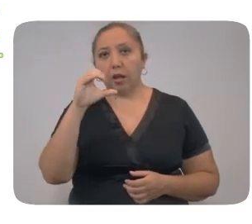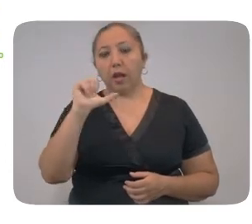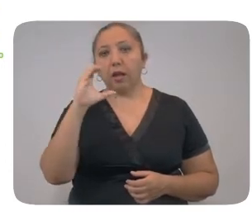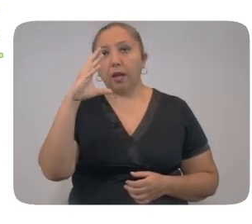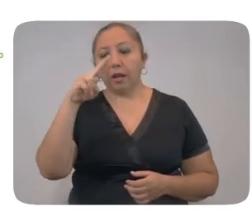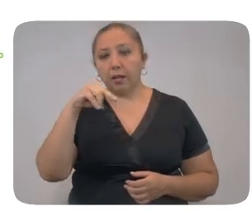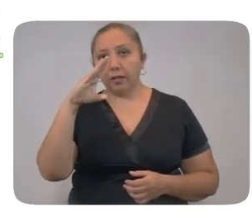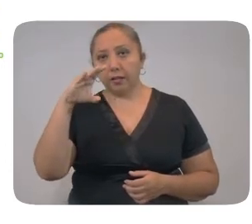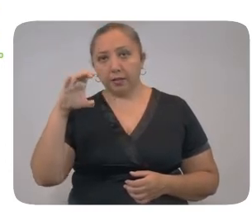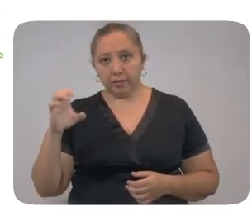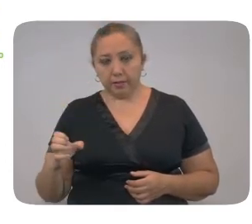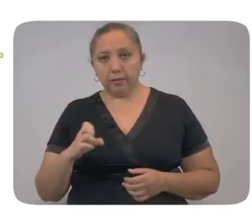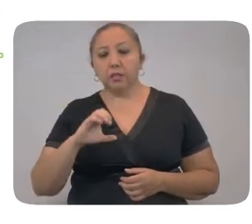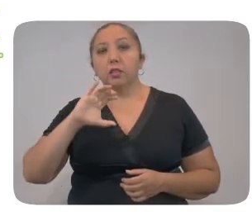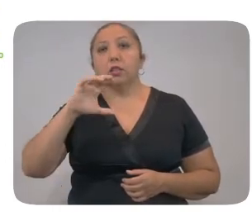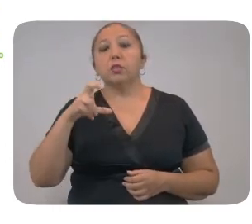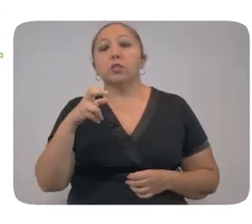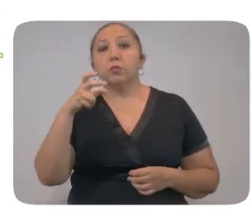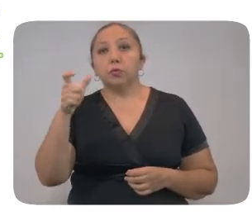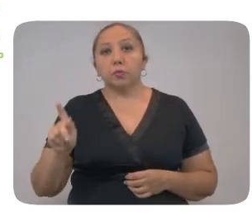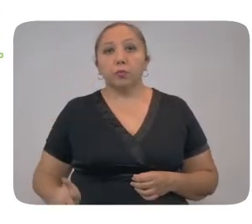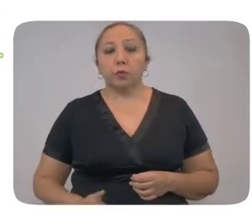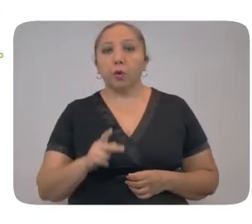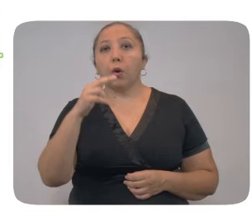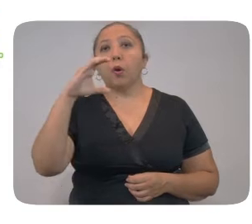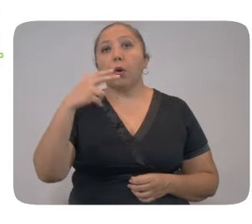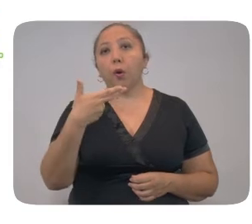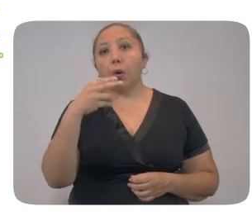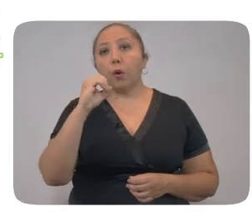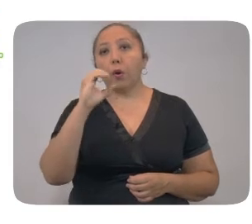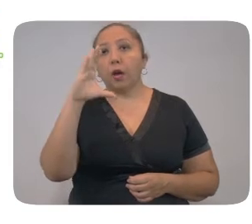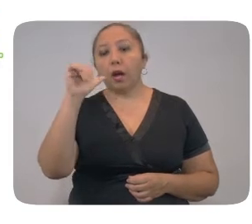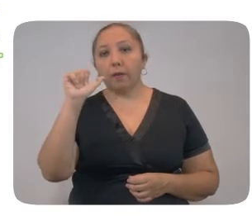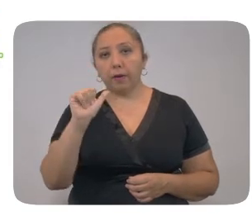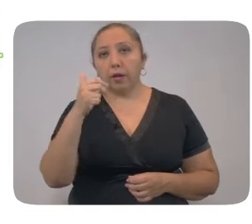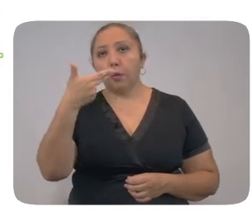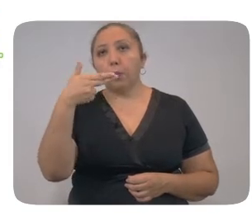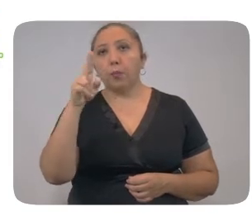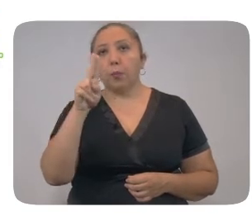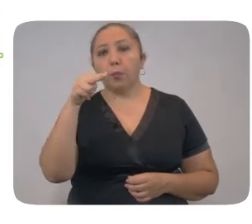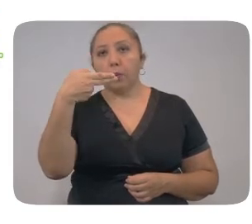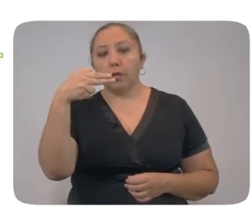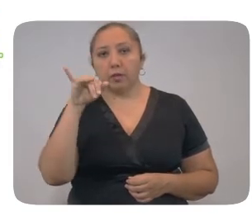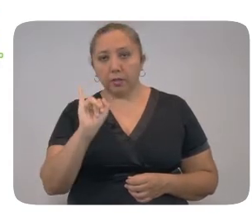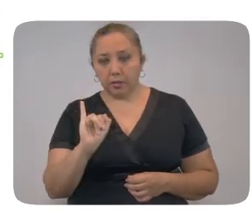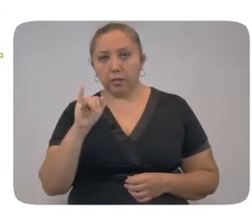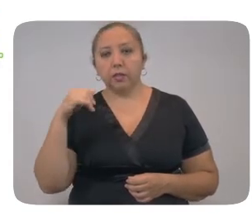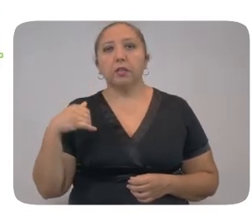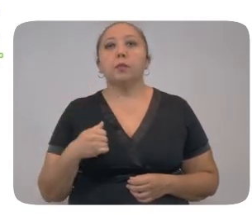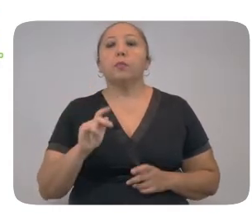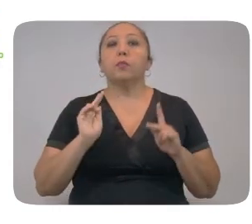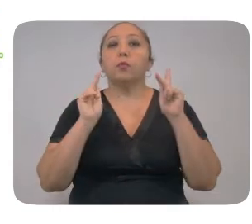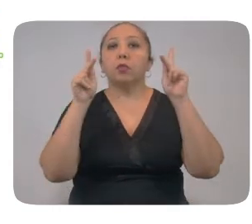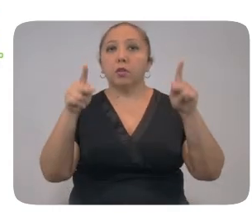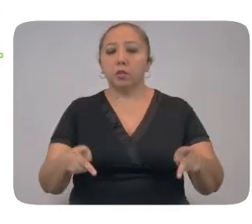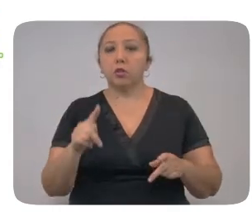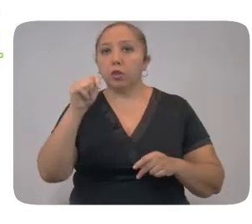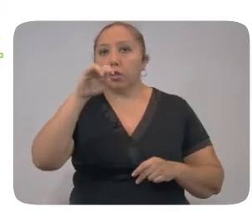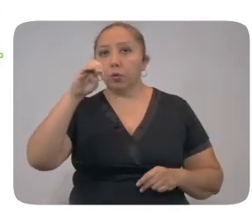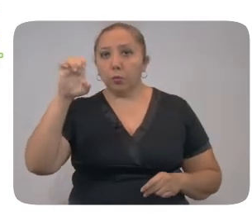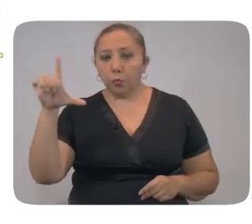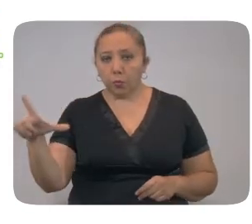Acanqué, Calotmul, Chipchilú Pueblo, Jocabá, Jují, Motul, Oxuxcap, Progreso,